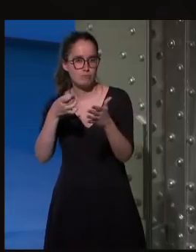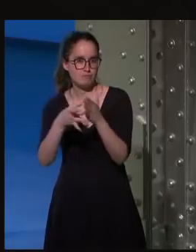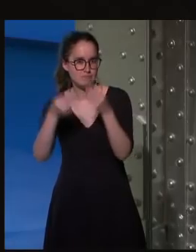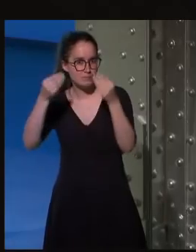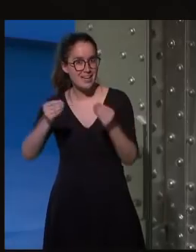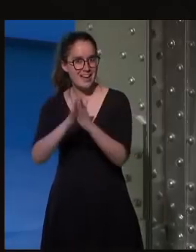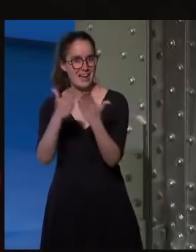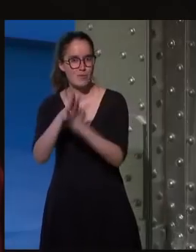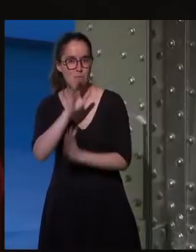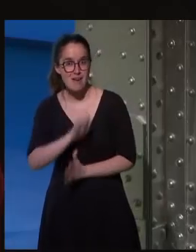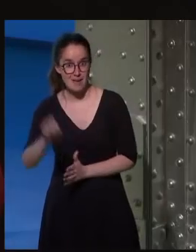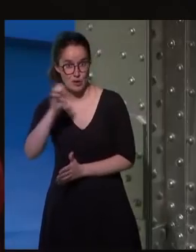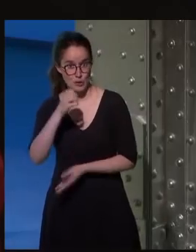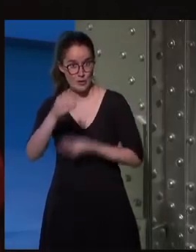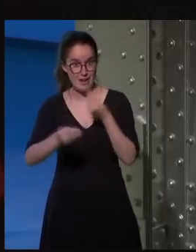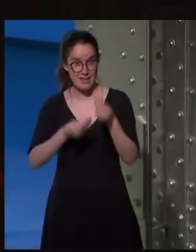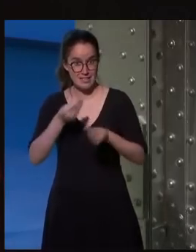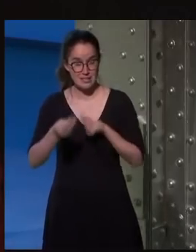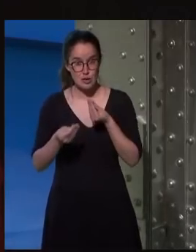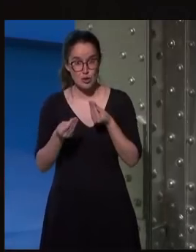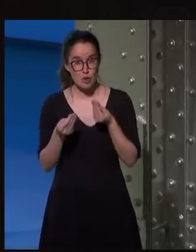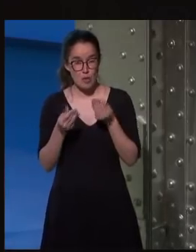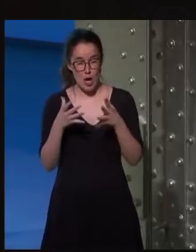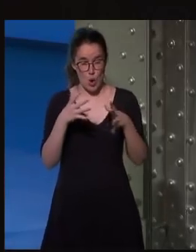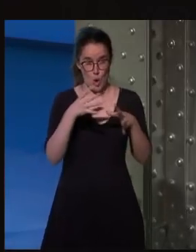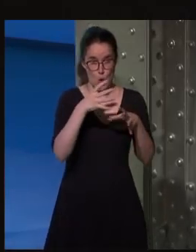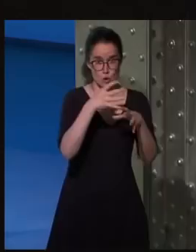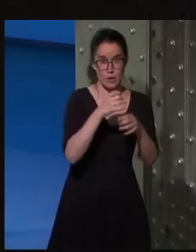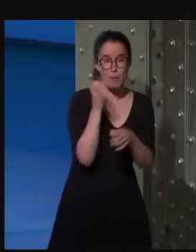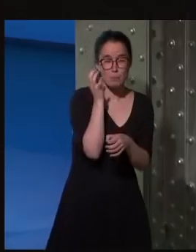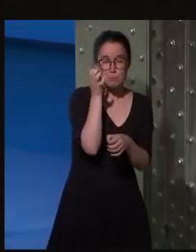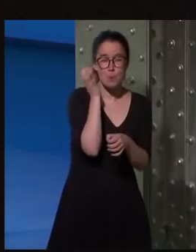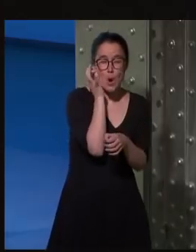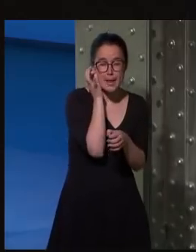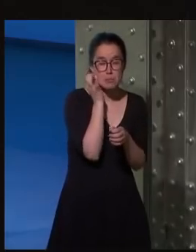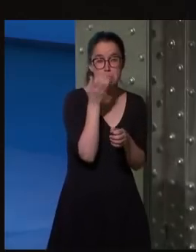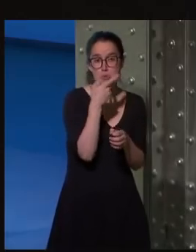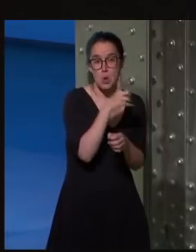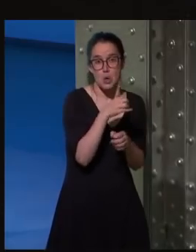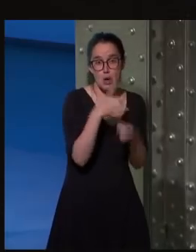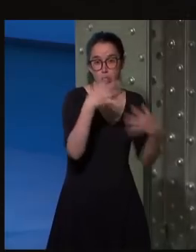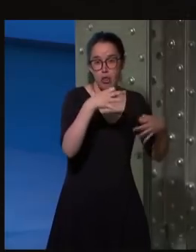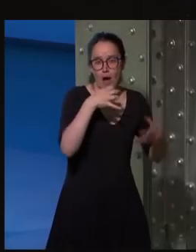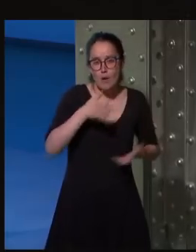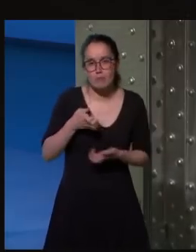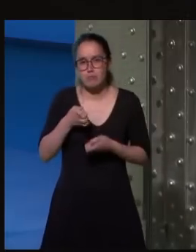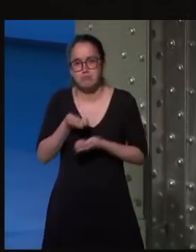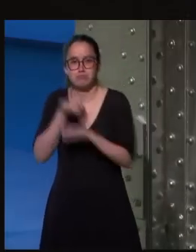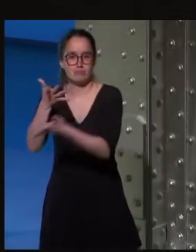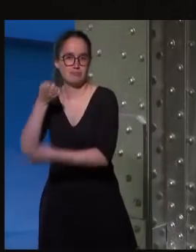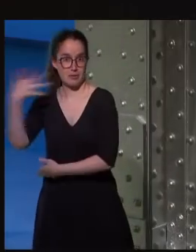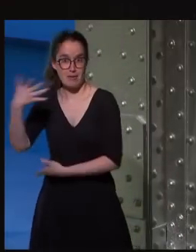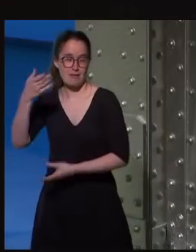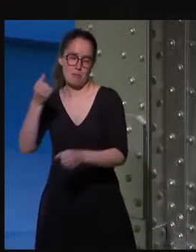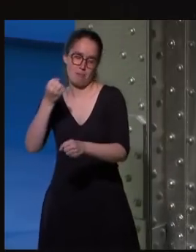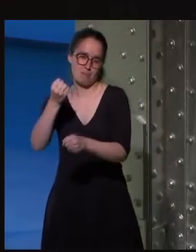libro magnífico que has sacado de la oscuridad a muchísimas mujeres, y por tu buen hacer periodístico también en la televisión.